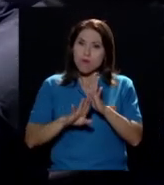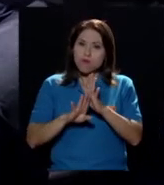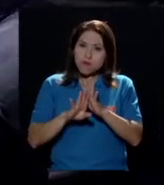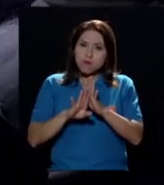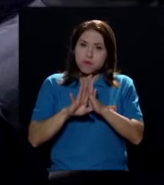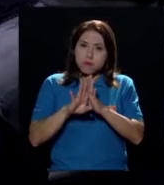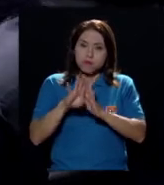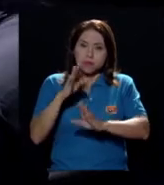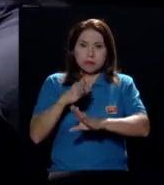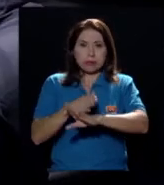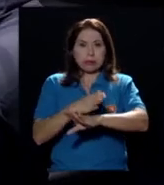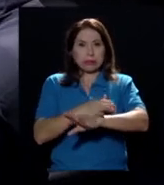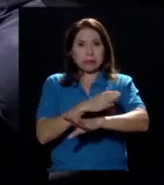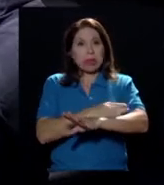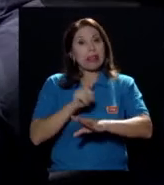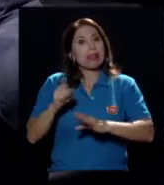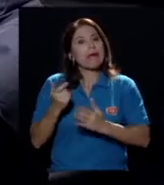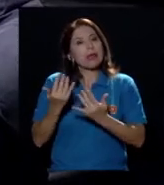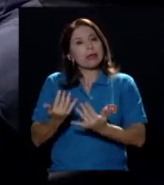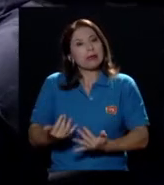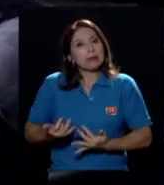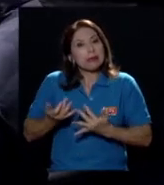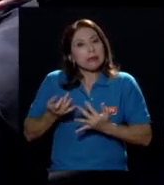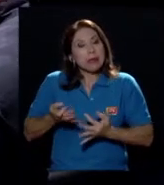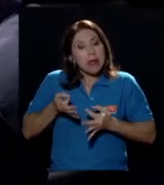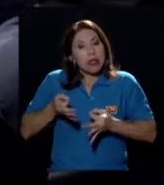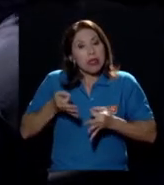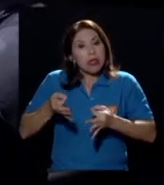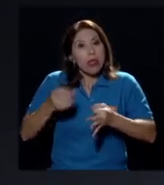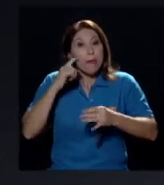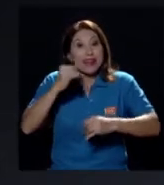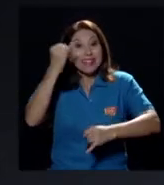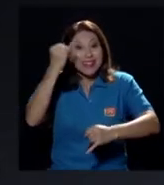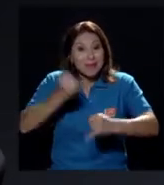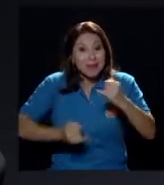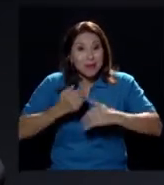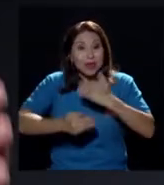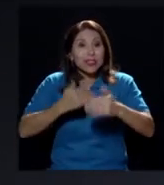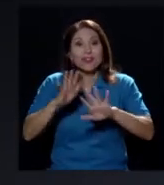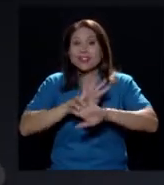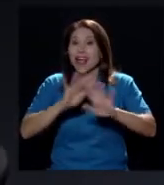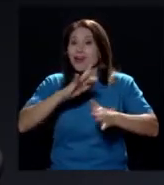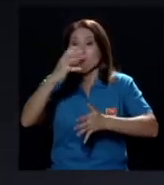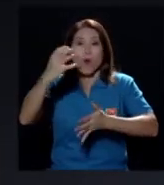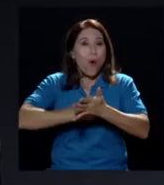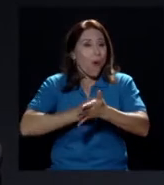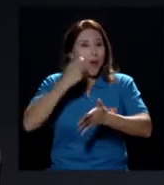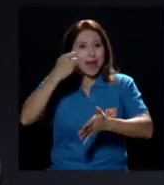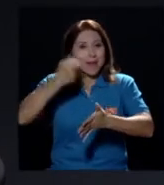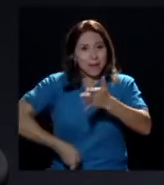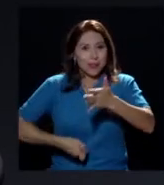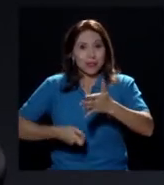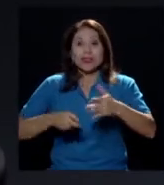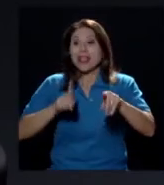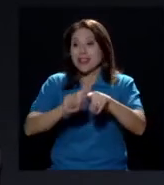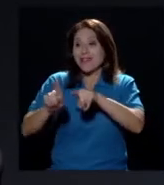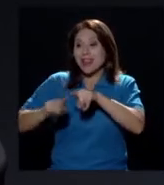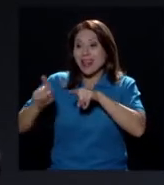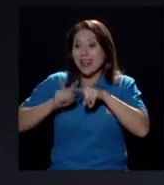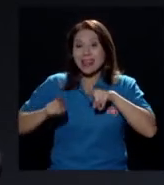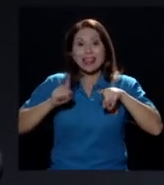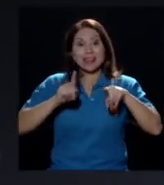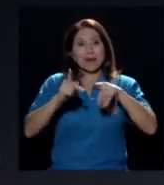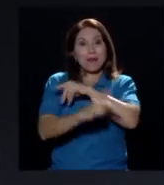darle un poco más del tiempo, que se termine el proceso de desgrabación, que los exportadores terminen de hacer sus ajustes